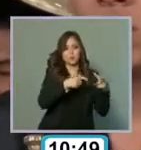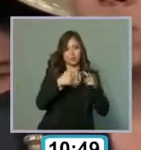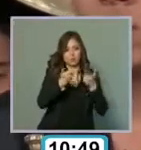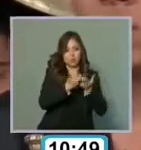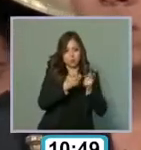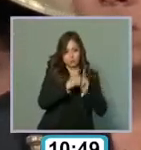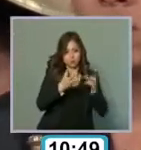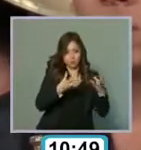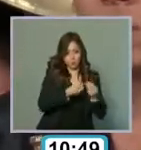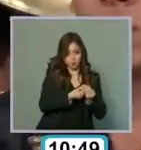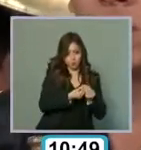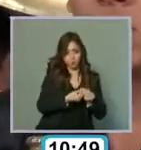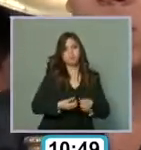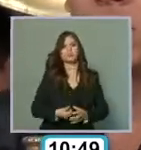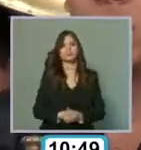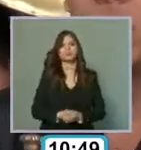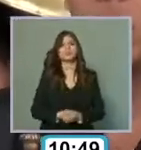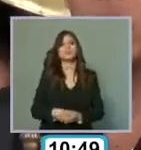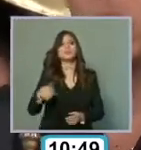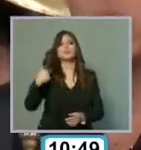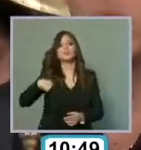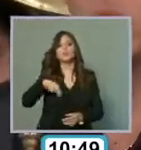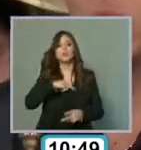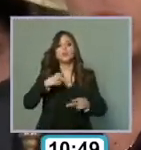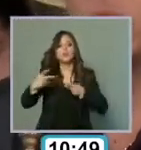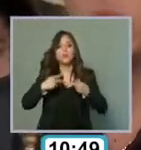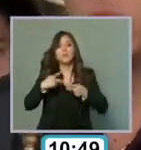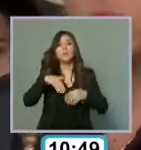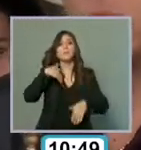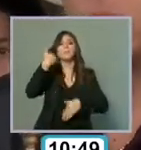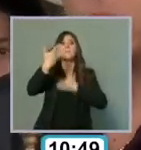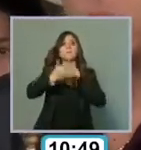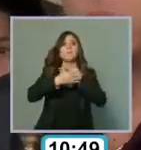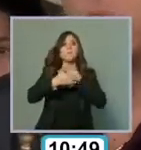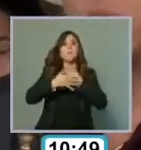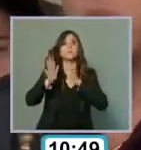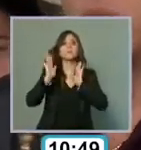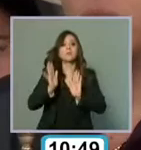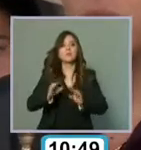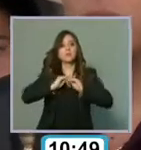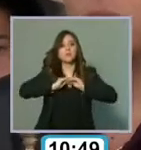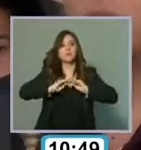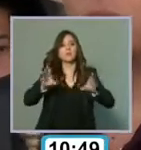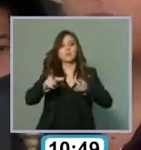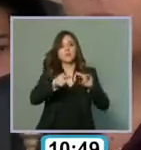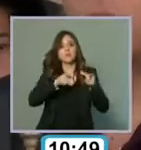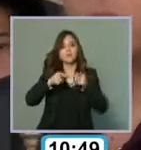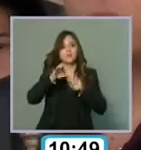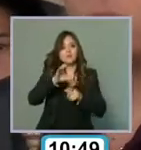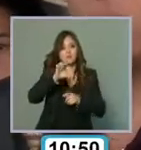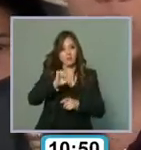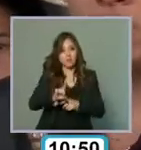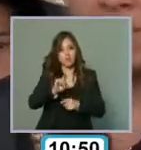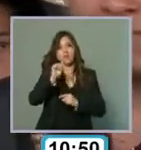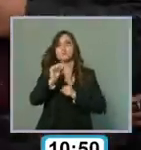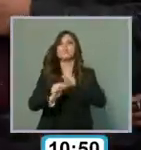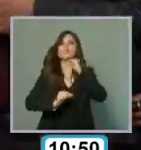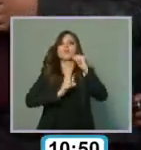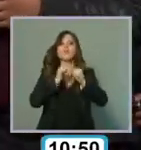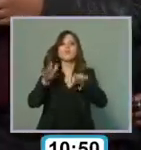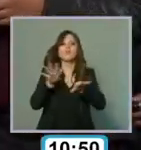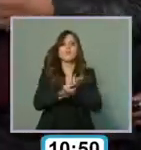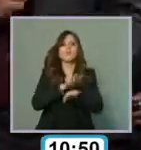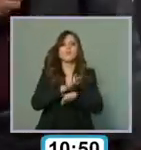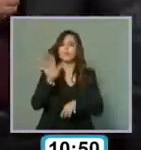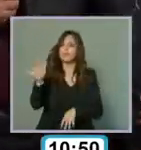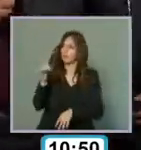que ya estamos preparando por ahí un próximo material nuevo, pero es algo diferente a lo que estamos acostumbrados. Espérate, güero, va muy rápido ustedes. Qué Ya